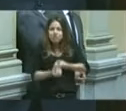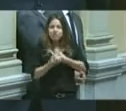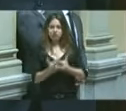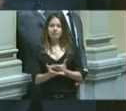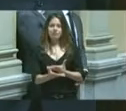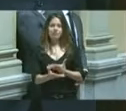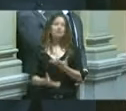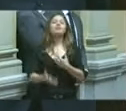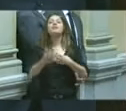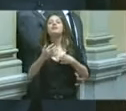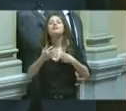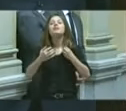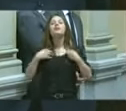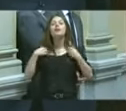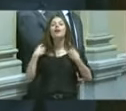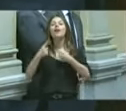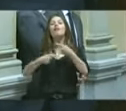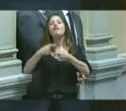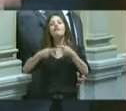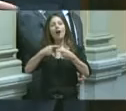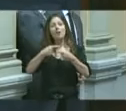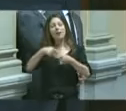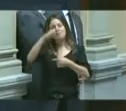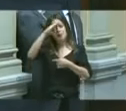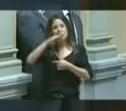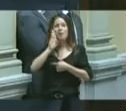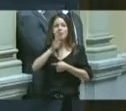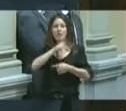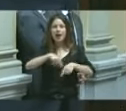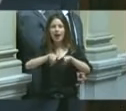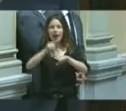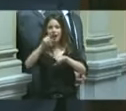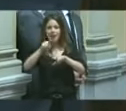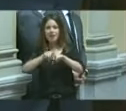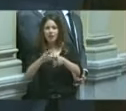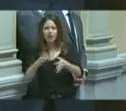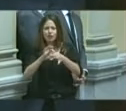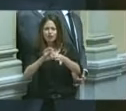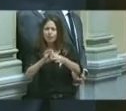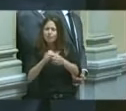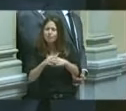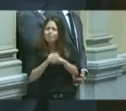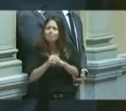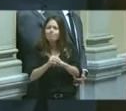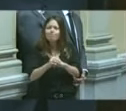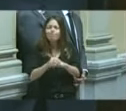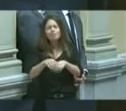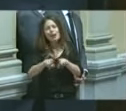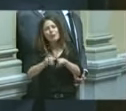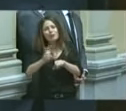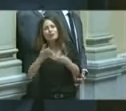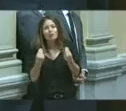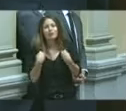lado, la presencia de mi familia, mis padres, hermanos, mis amigos más íntimos, esos otros hermanos que me dio la